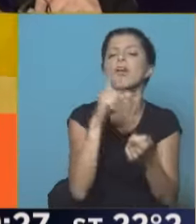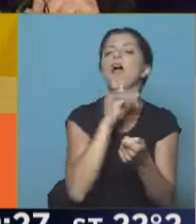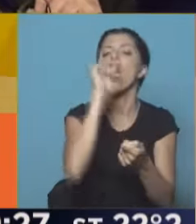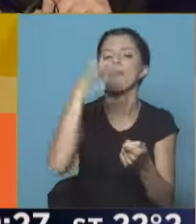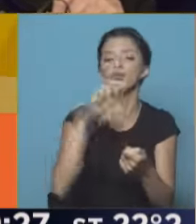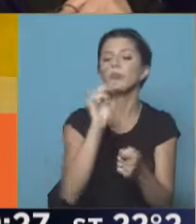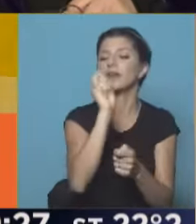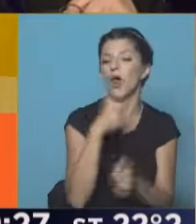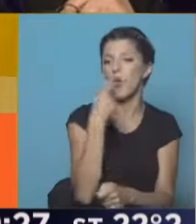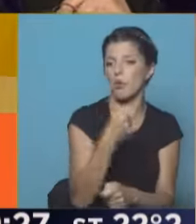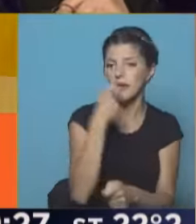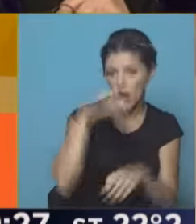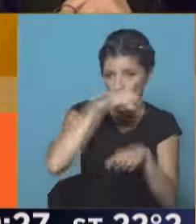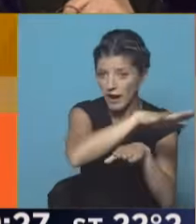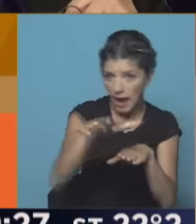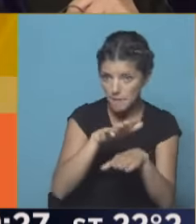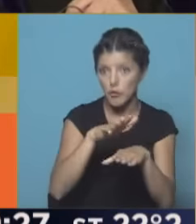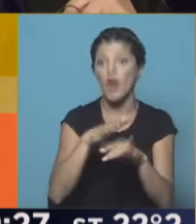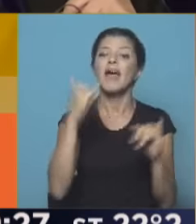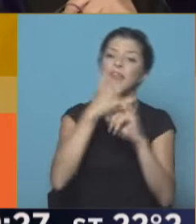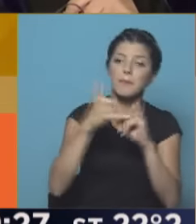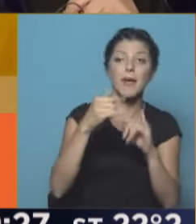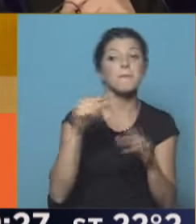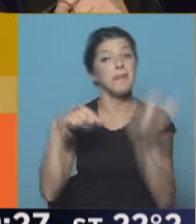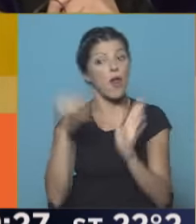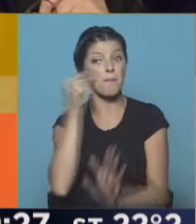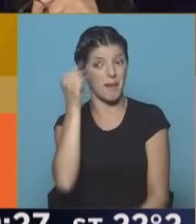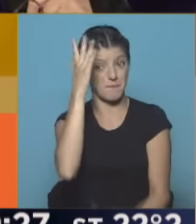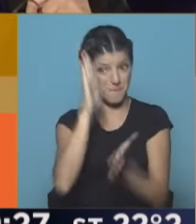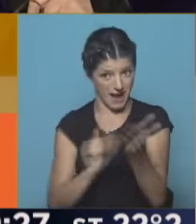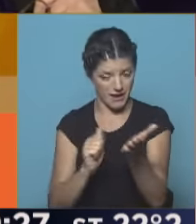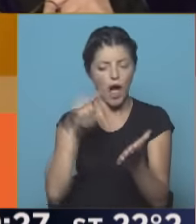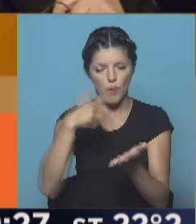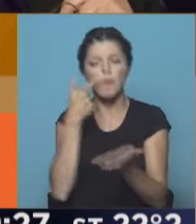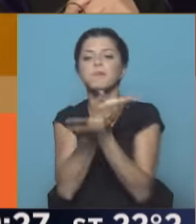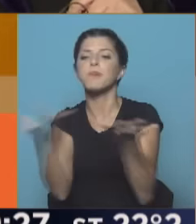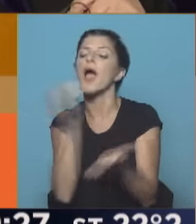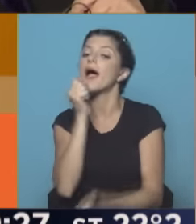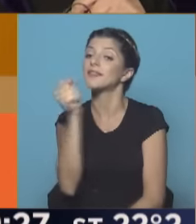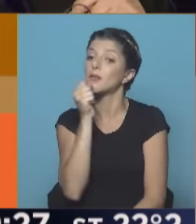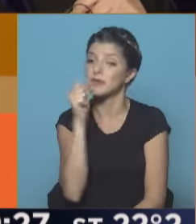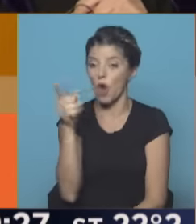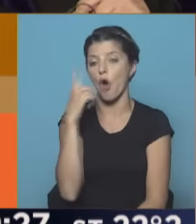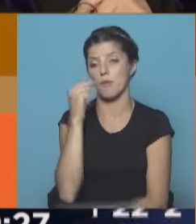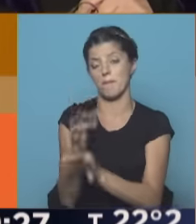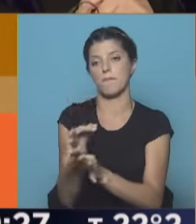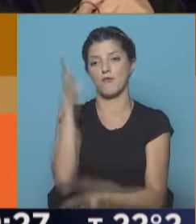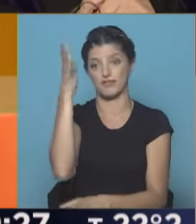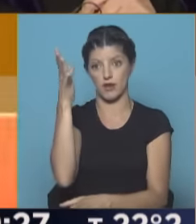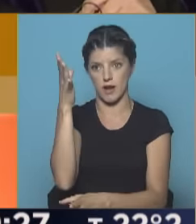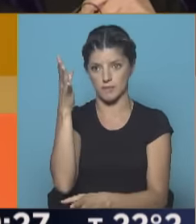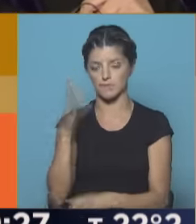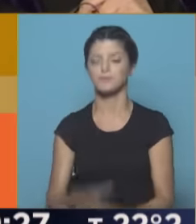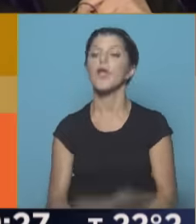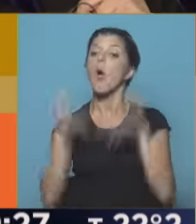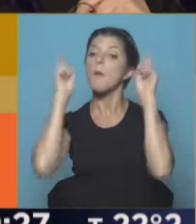de clase media blanca? Ellos son los que eligen. Si les parece bien, vamos a compartir una entrevista que hicimos con un especialista, con un